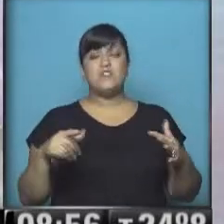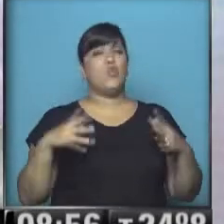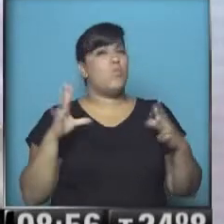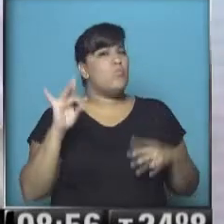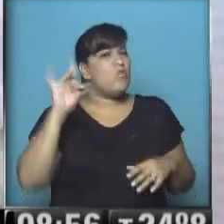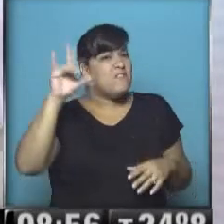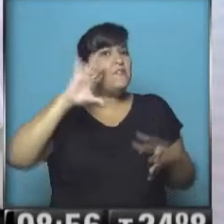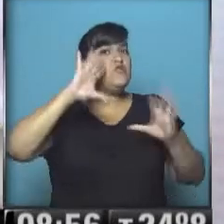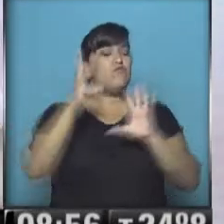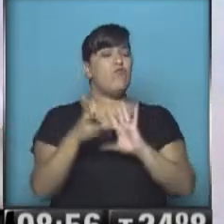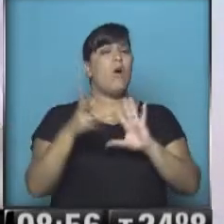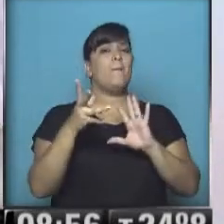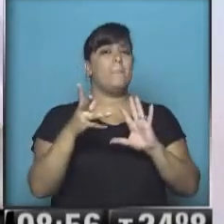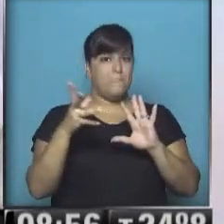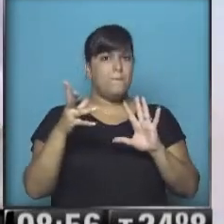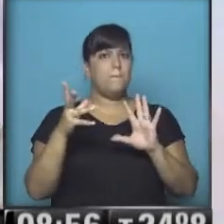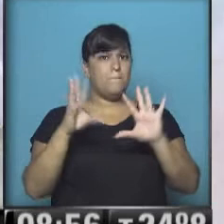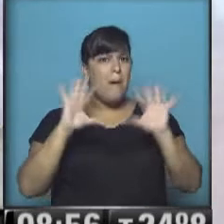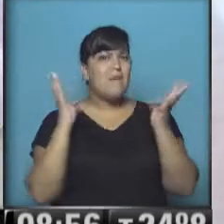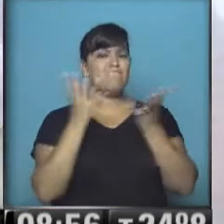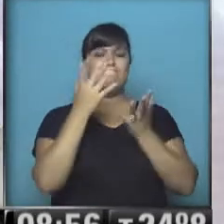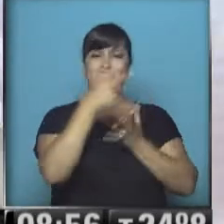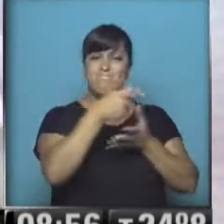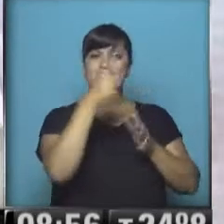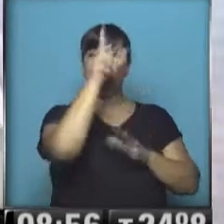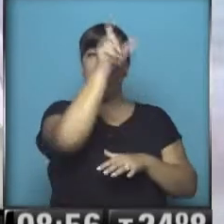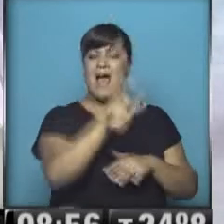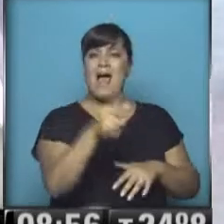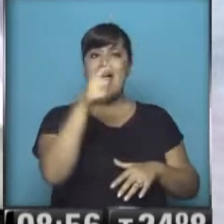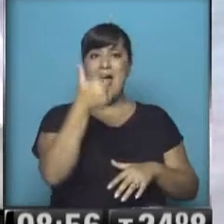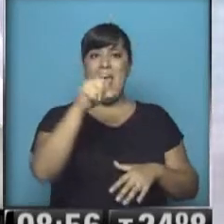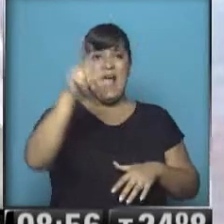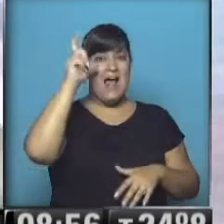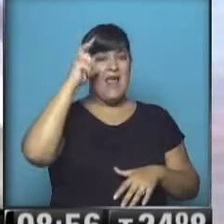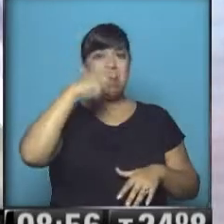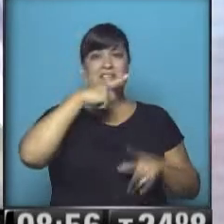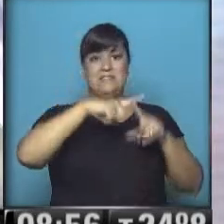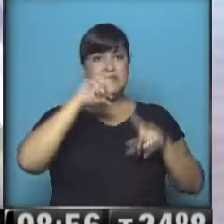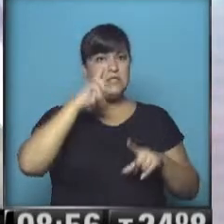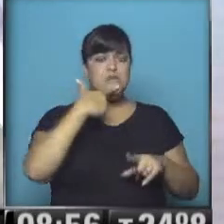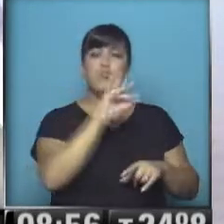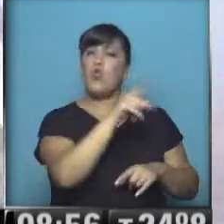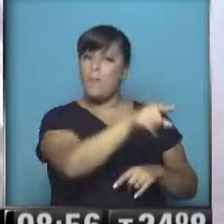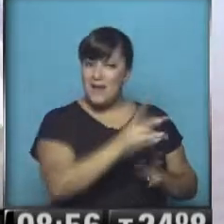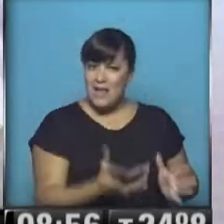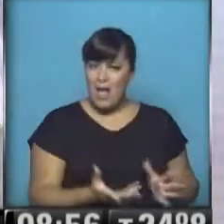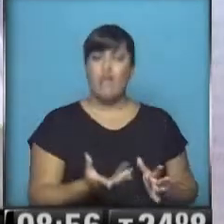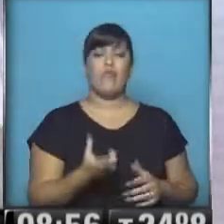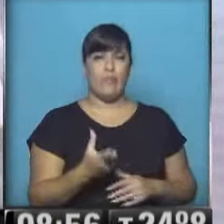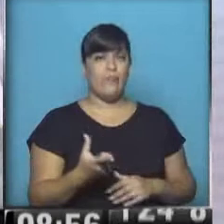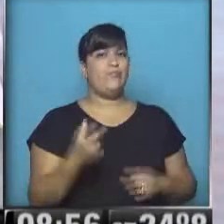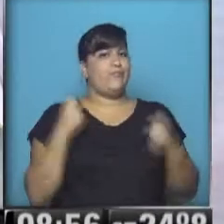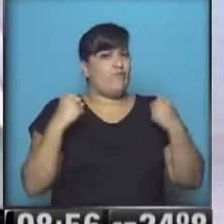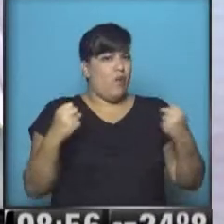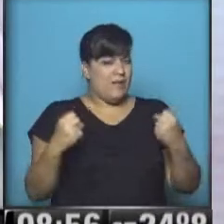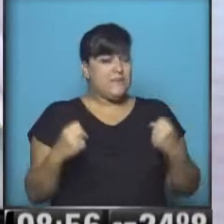panorama que tiene es alexis cifras si bien el frente interno como recién decía tema es muy fuerte muy